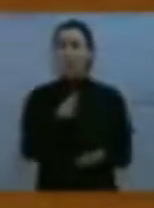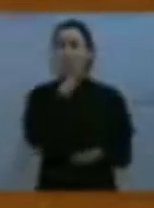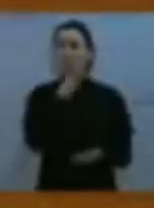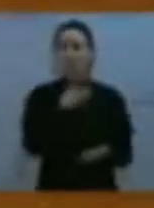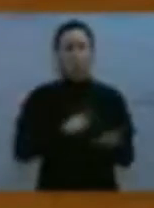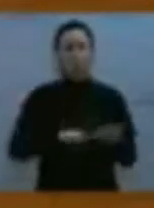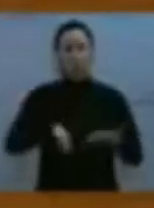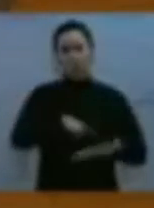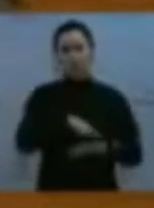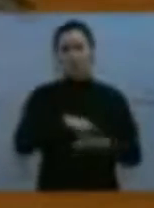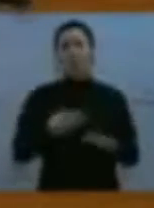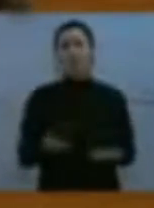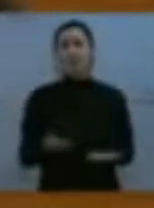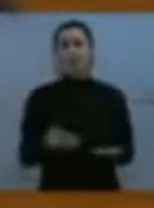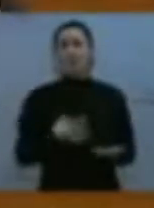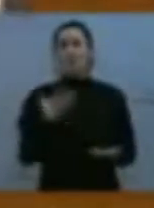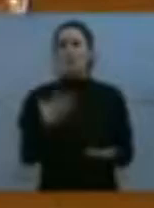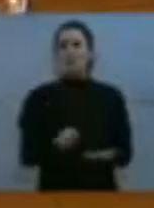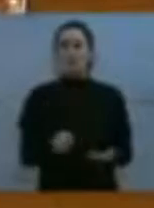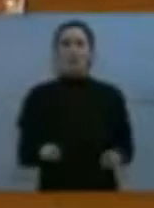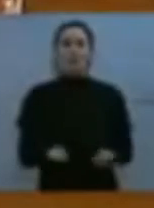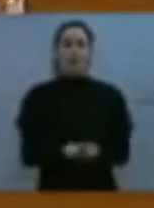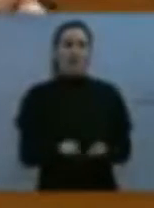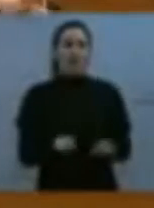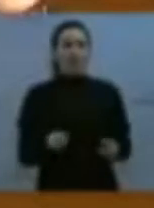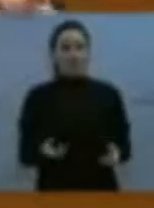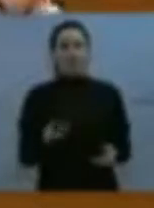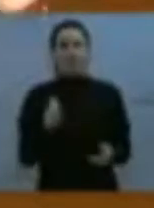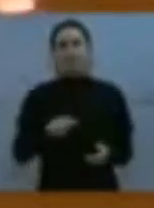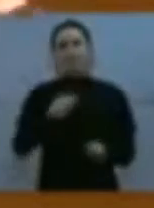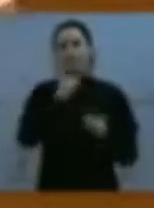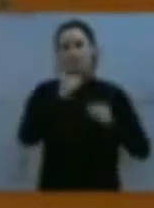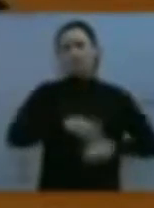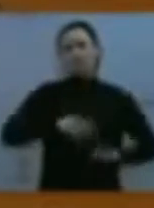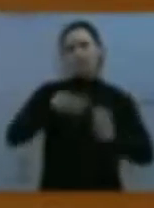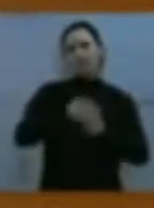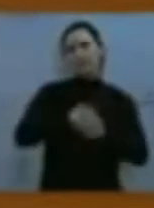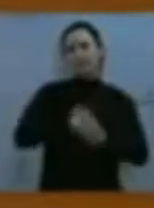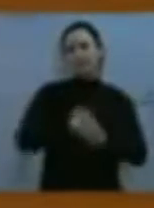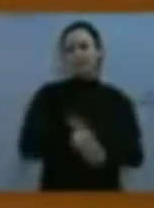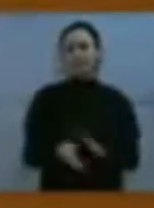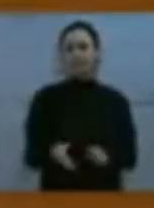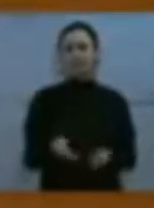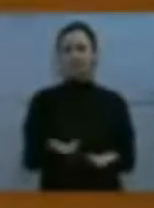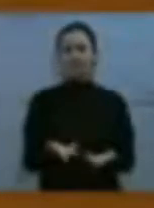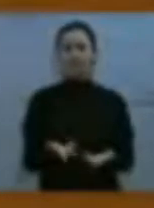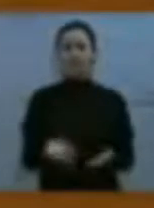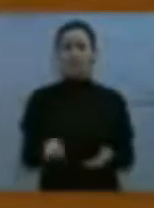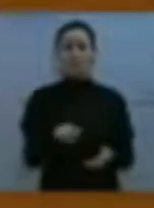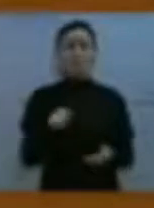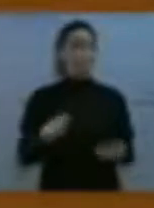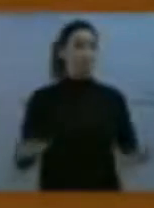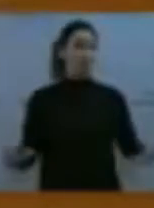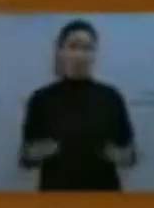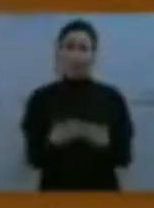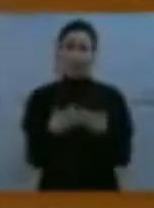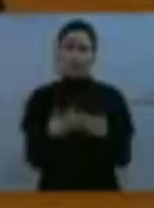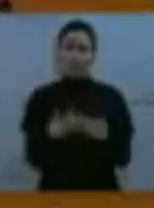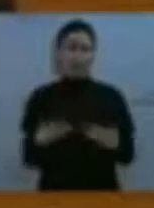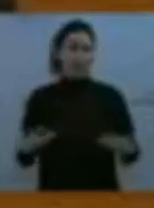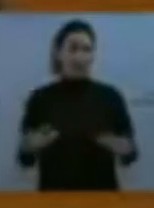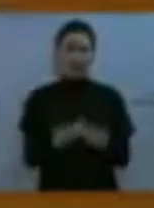de la figura del relator, como si estuviésemos en Bosnia, efectivamente, en Bosnia, como si se tratase de dos